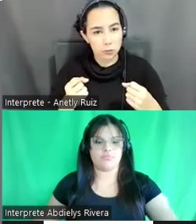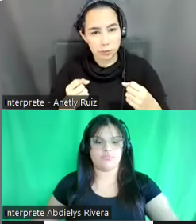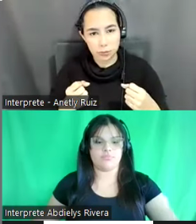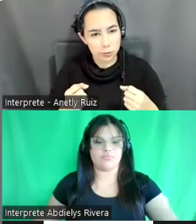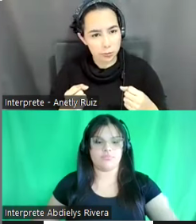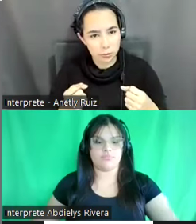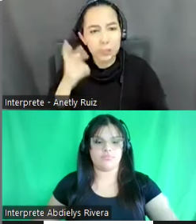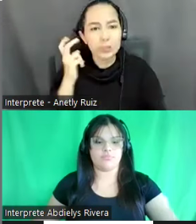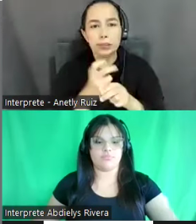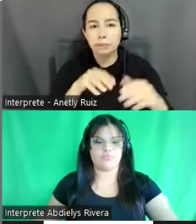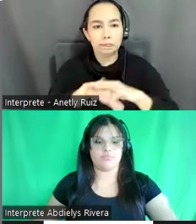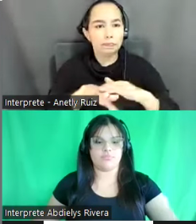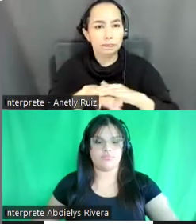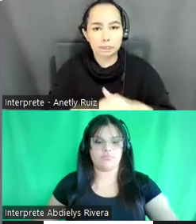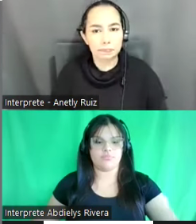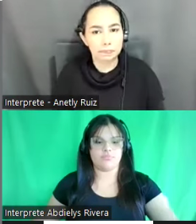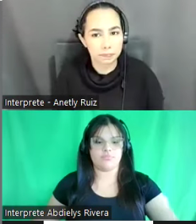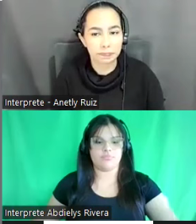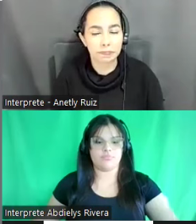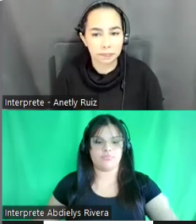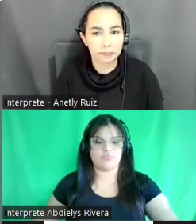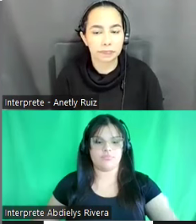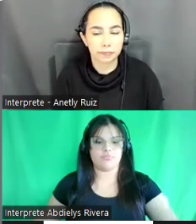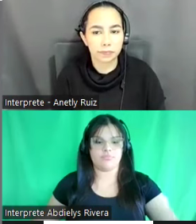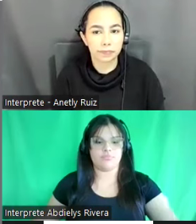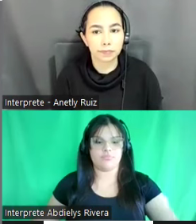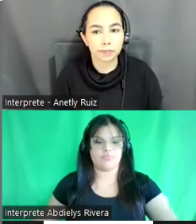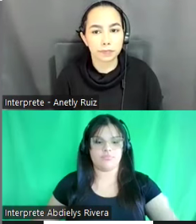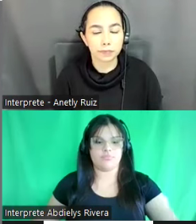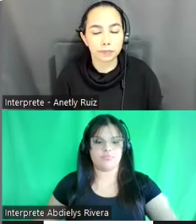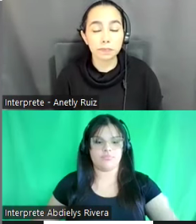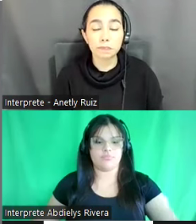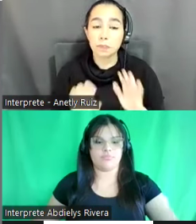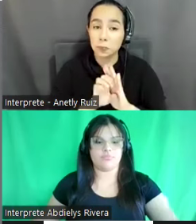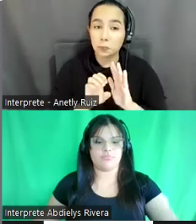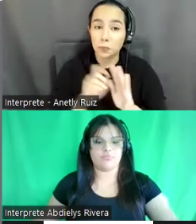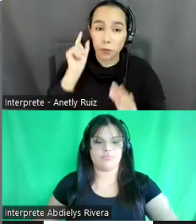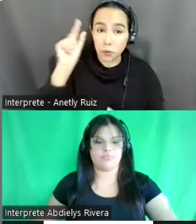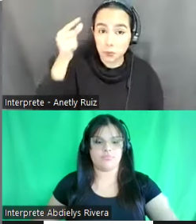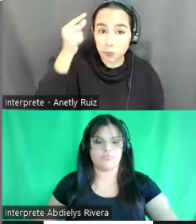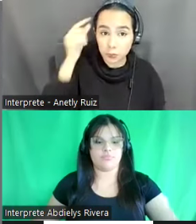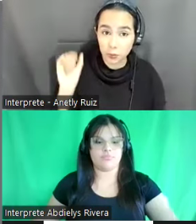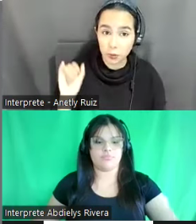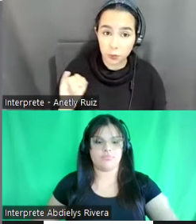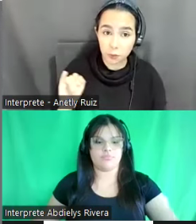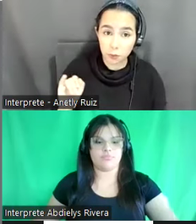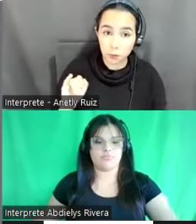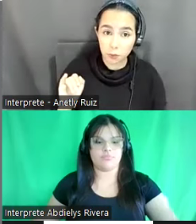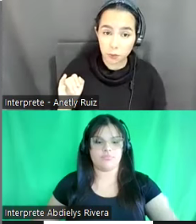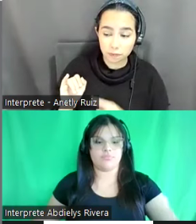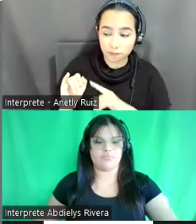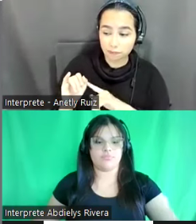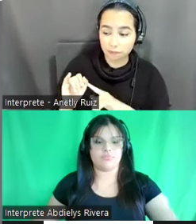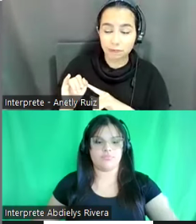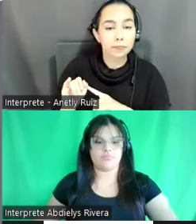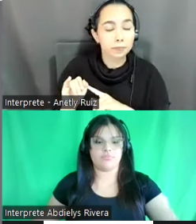está bastante difícil porque ahí, ¿verdad?, cuando hablamos del plan de salud del gobierno, existen unos marcos